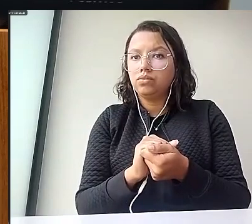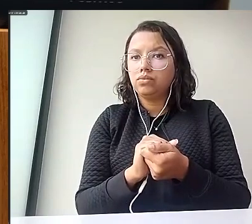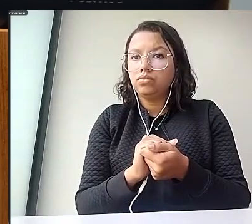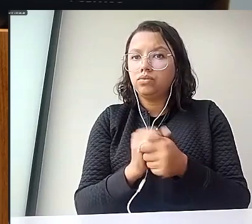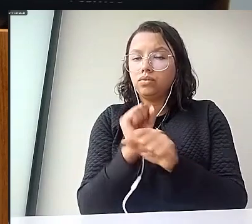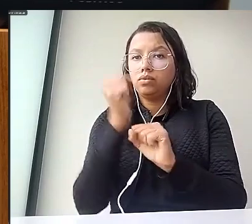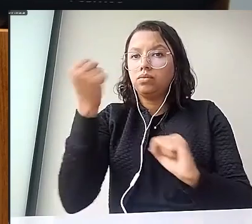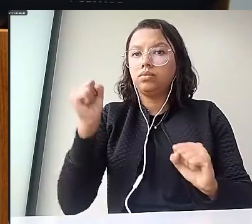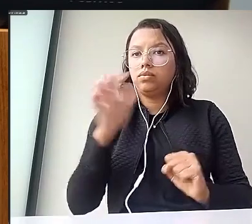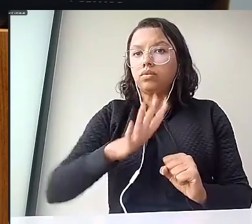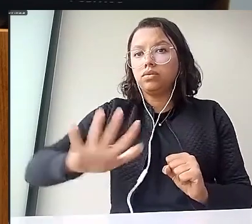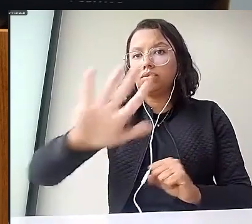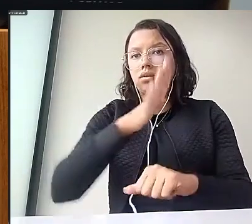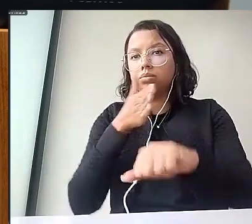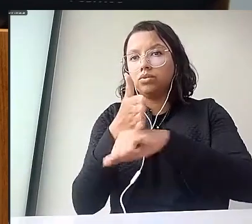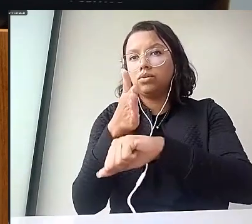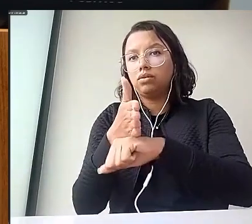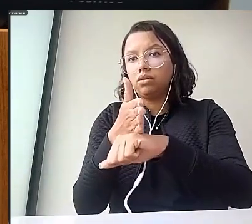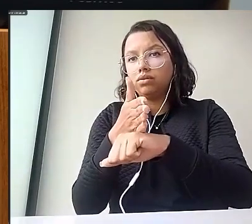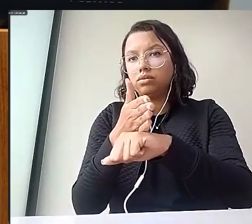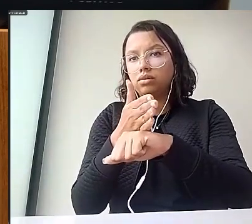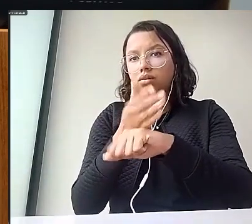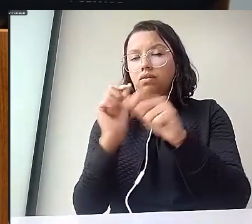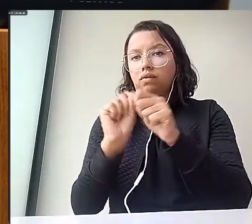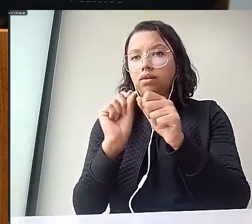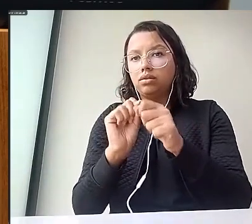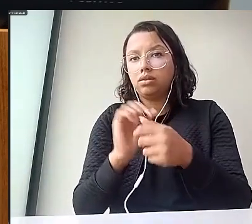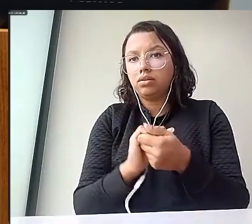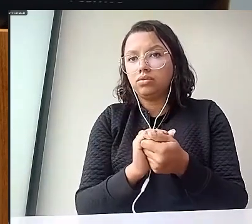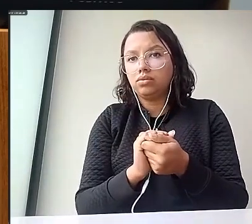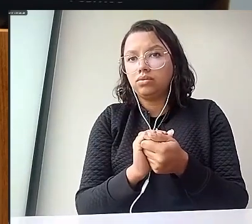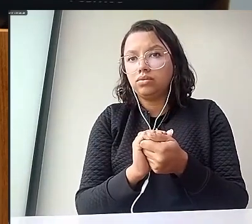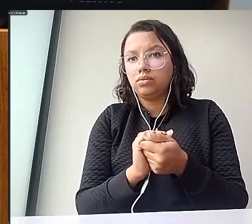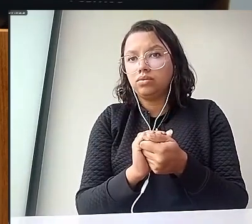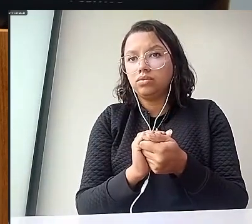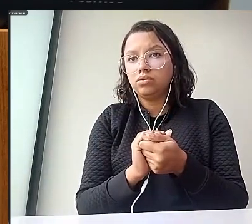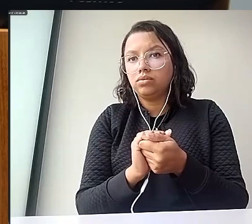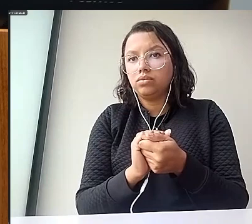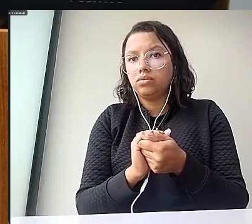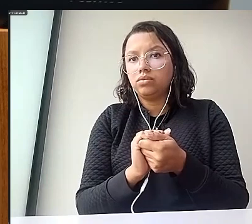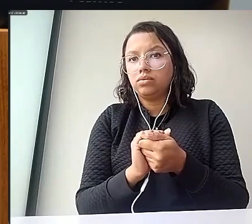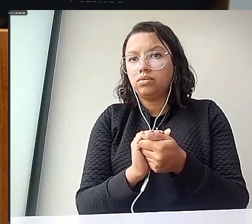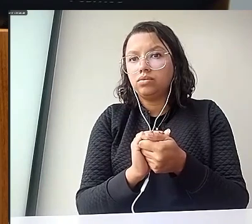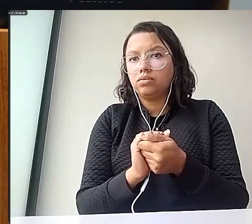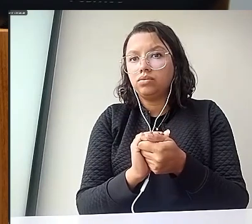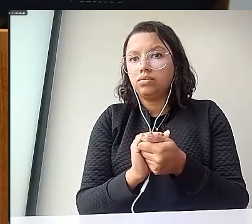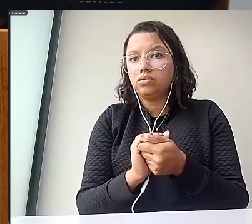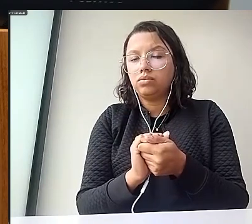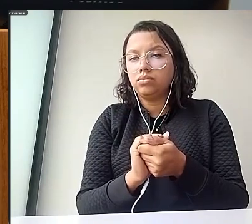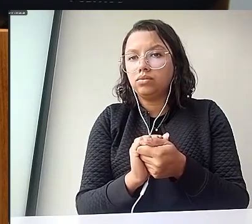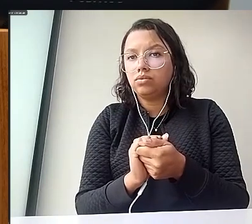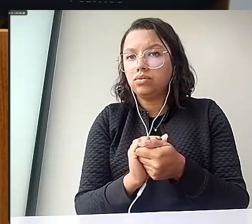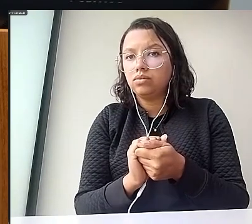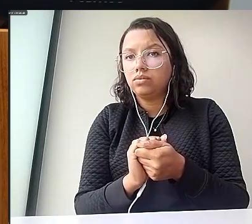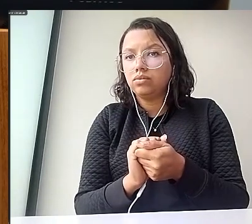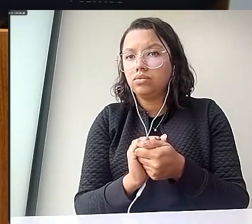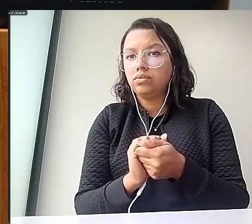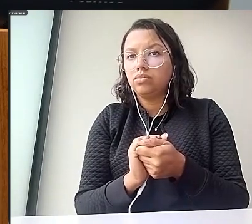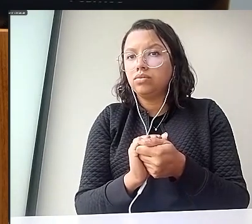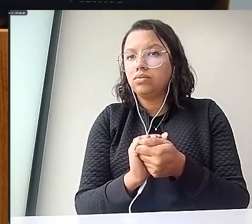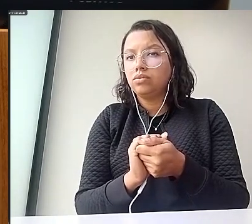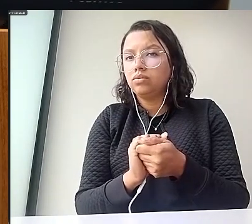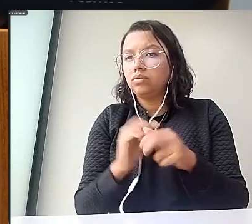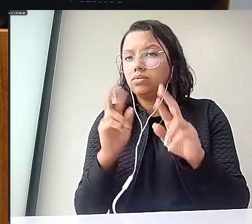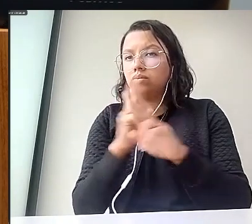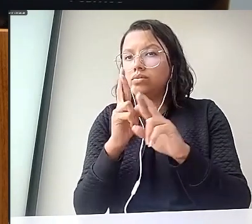de intervención, estableciendo algo muy parecido a la reserva de ley. No se llama reserva de ley, pero la idea es la